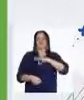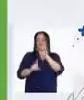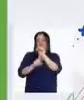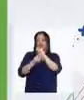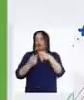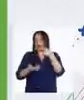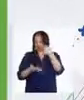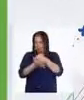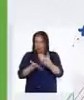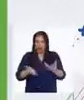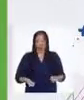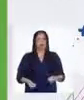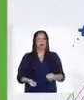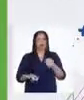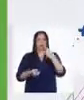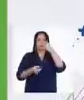sociales,